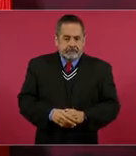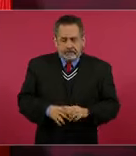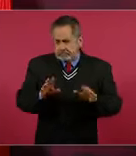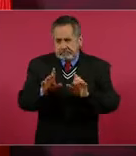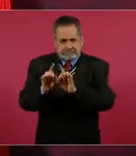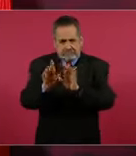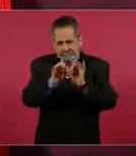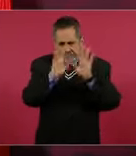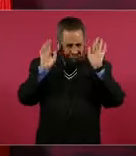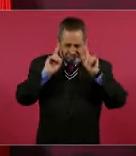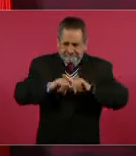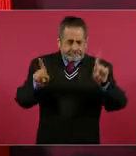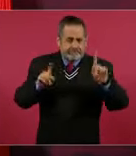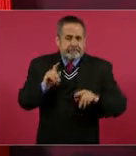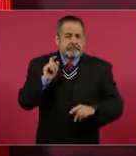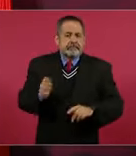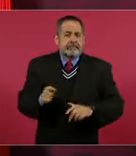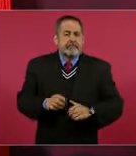unas circunstancias distintas,